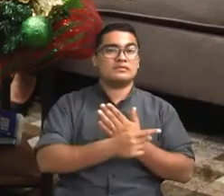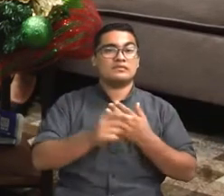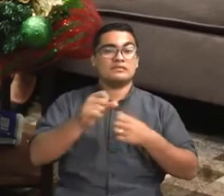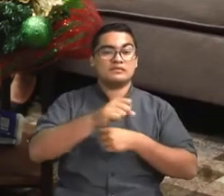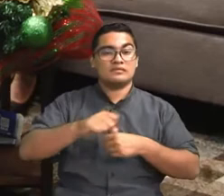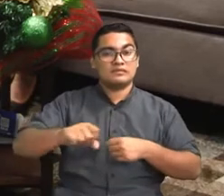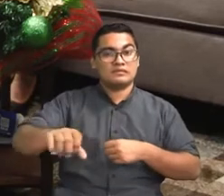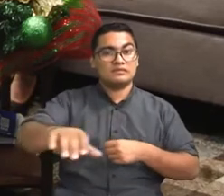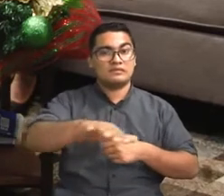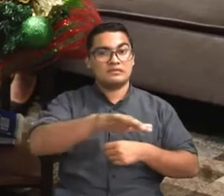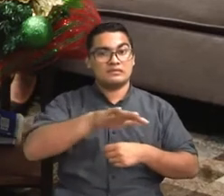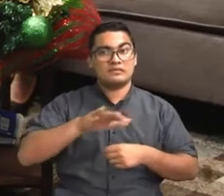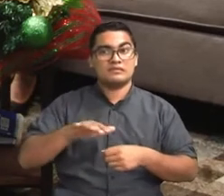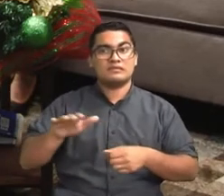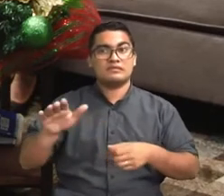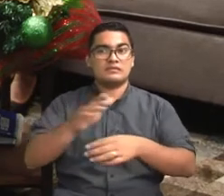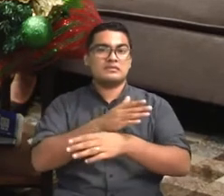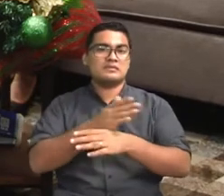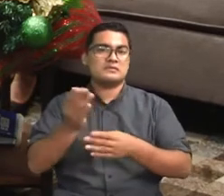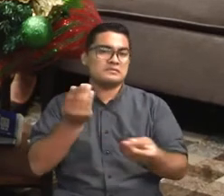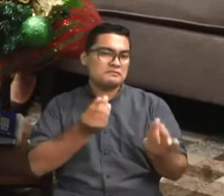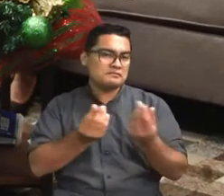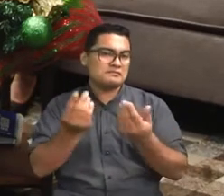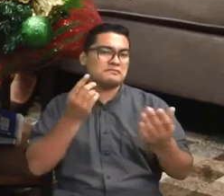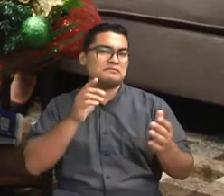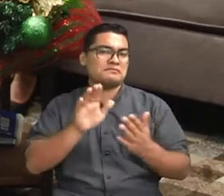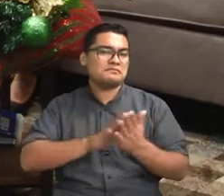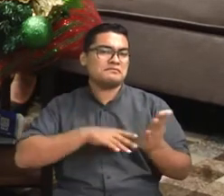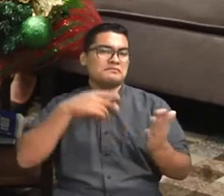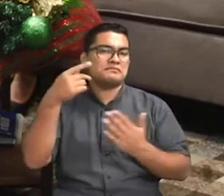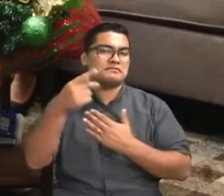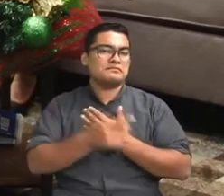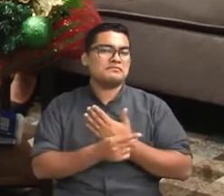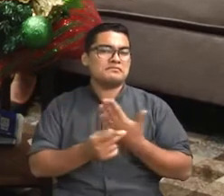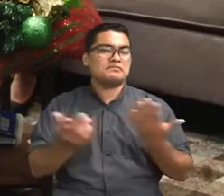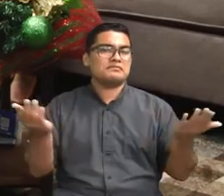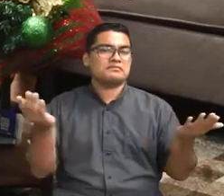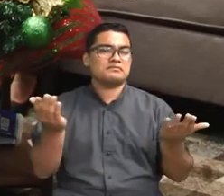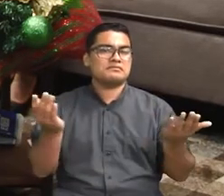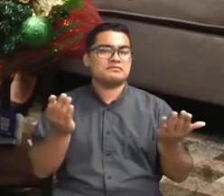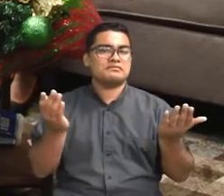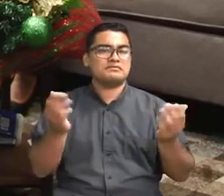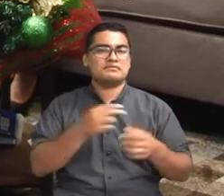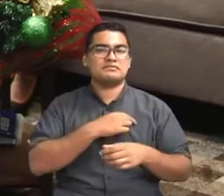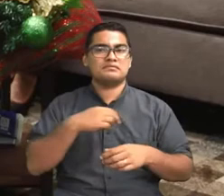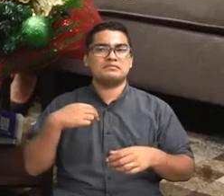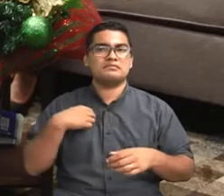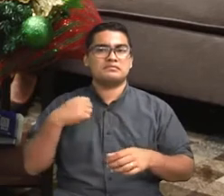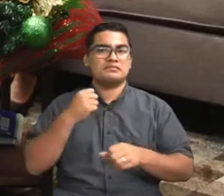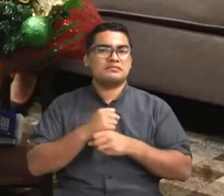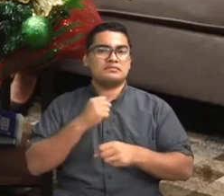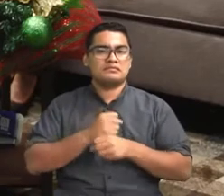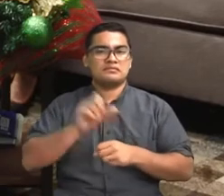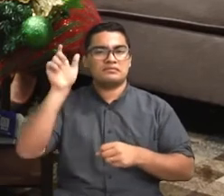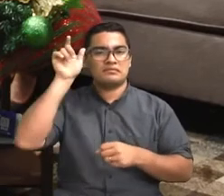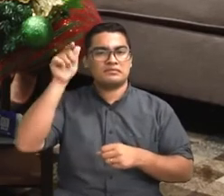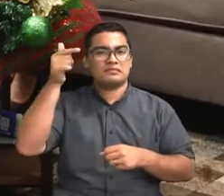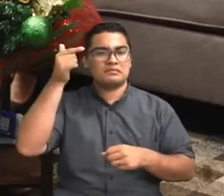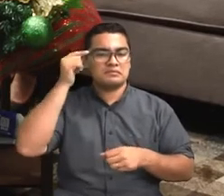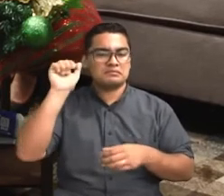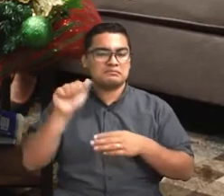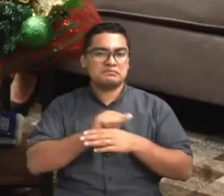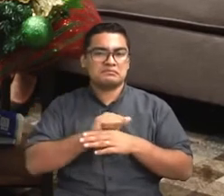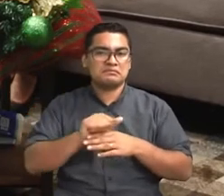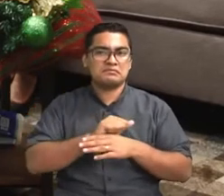esos programas económicos, ¿verdad?, que ha desarrollado, que viene desarrollando el gobierno y que los vemos en la práctica, que